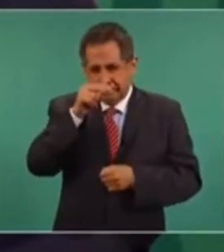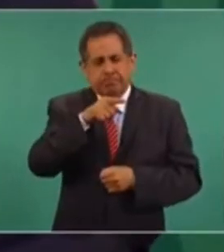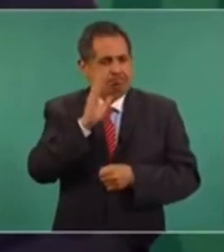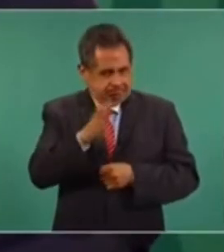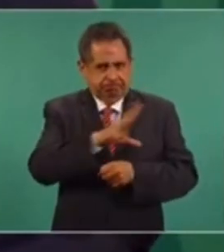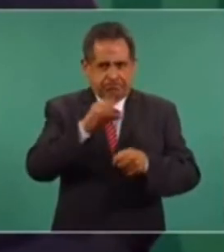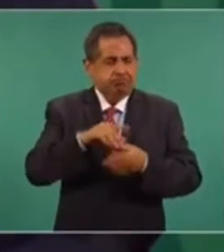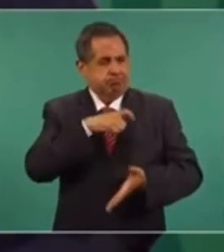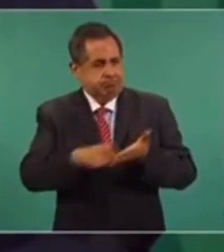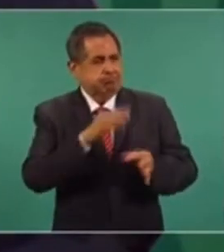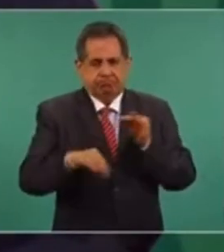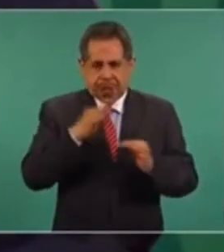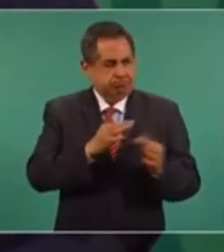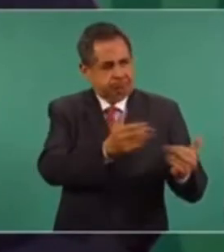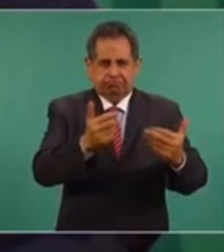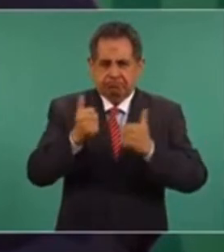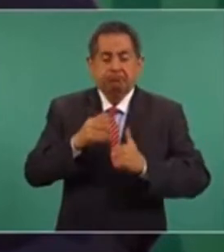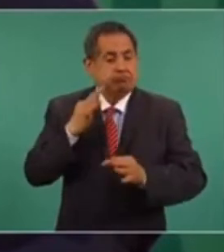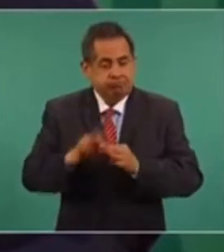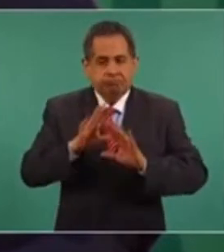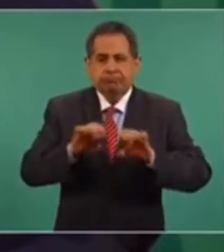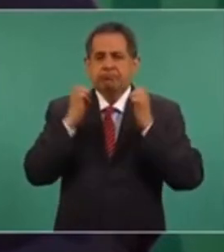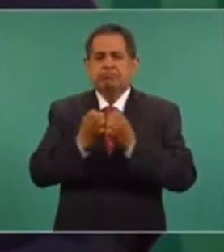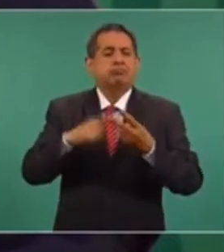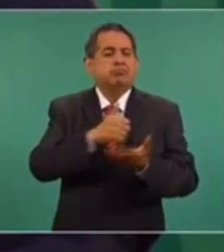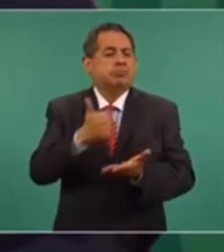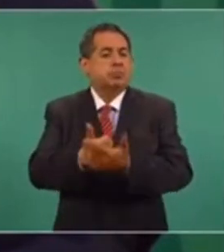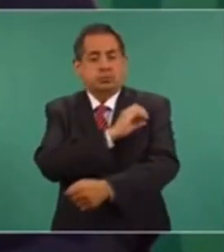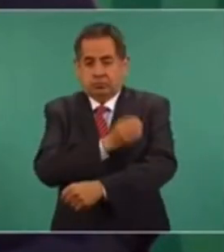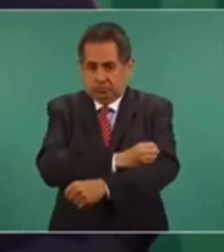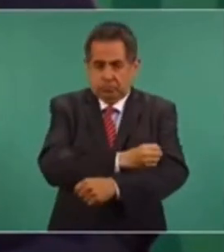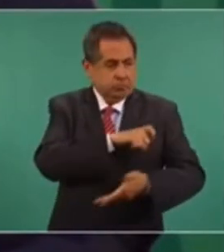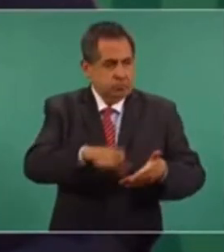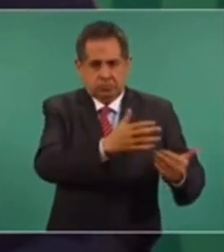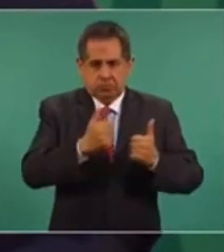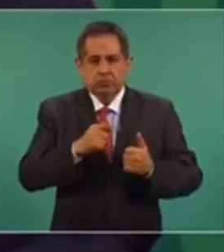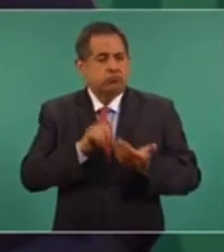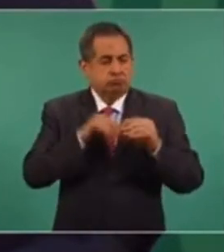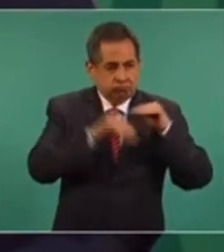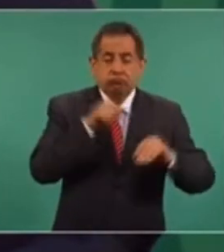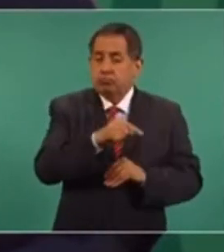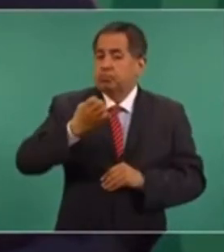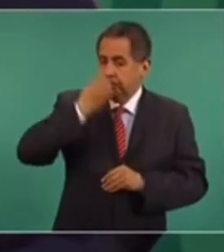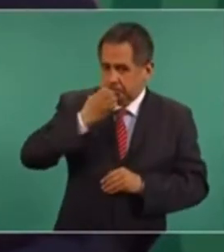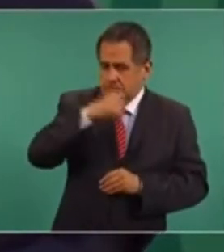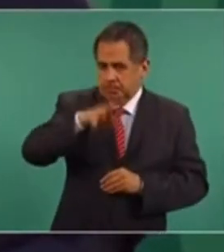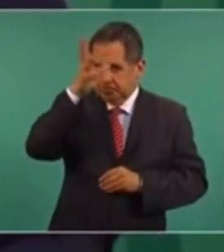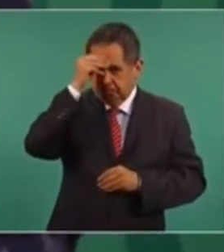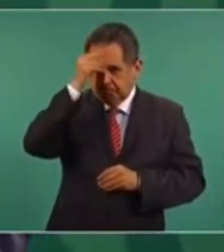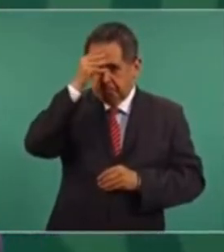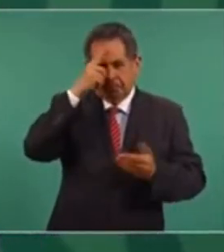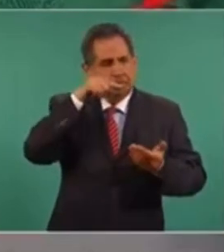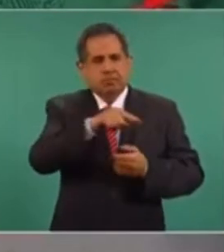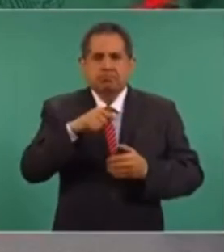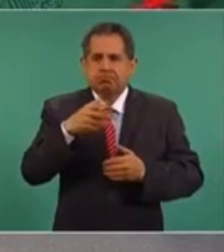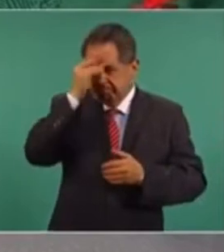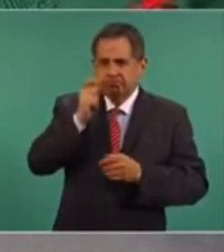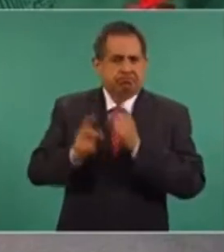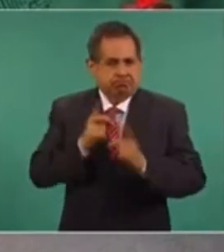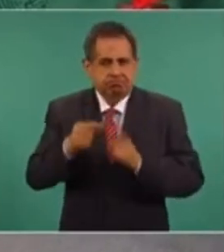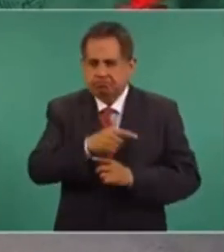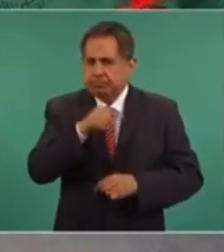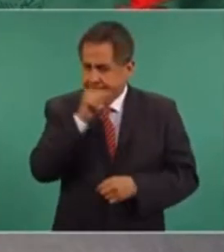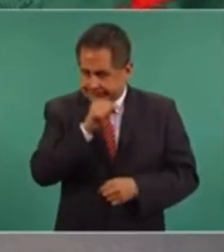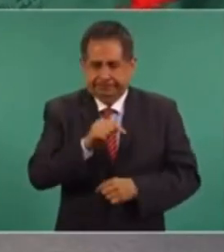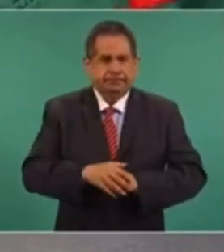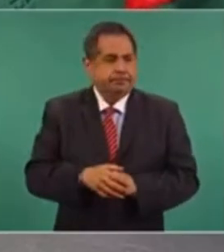se adquirió, ya se cumplió con ese compromiso, el estadio de Ciudad Obregón, que va a ser una escuela para el deporte,